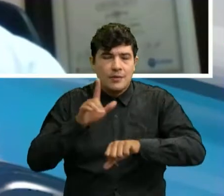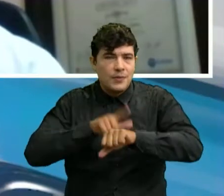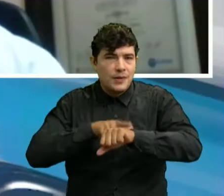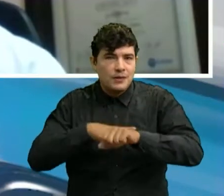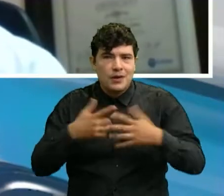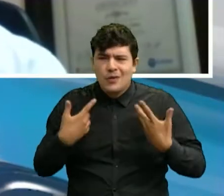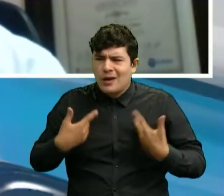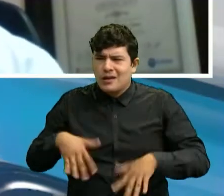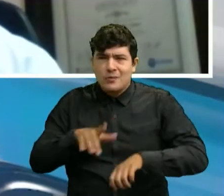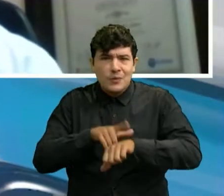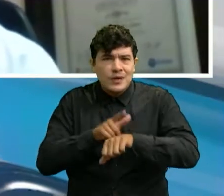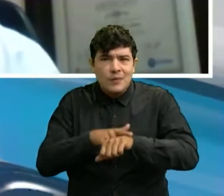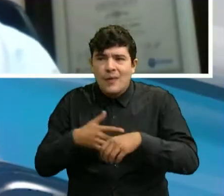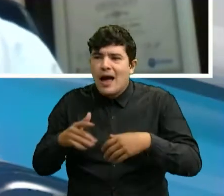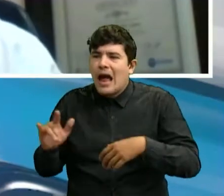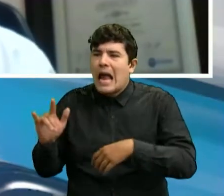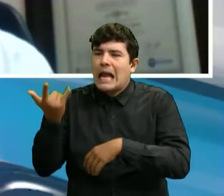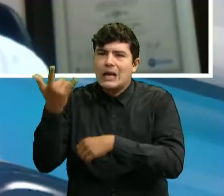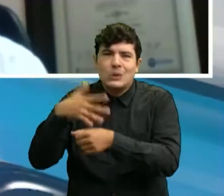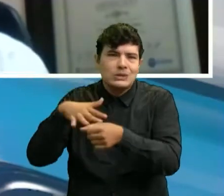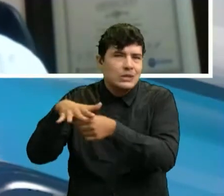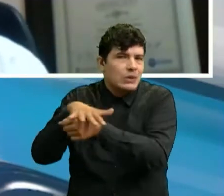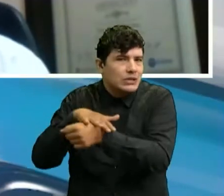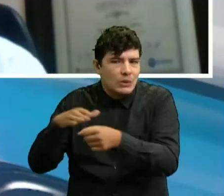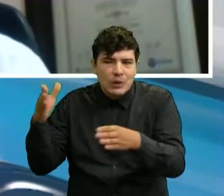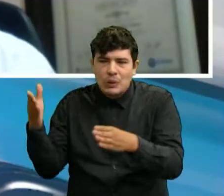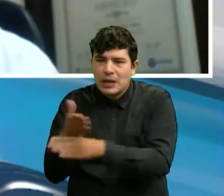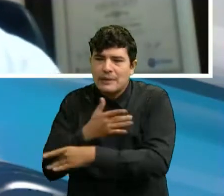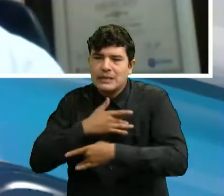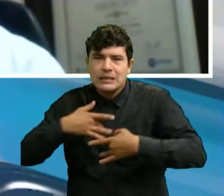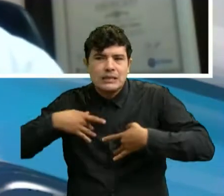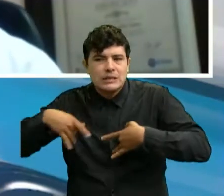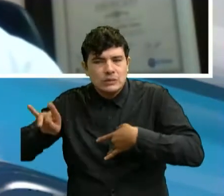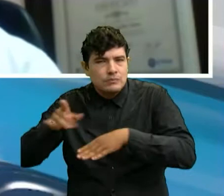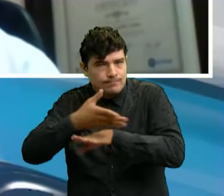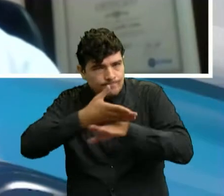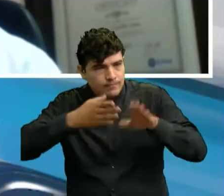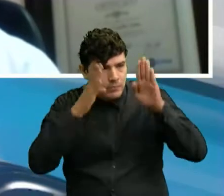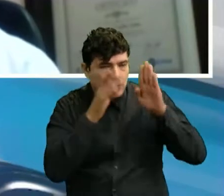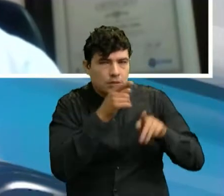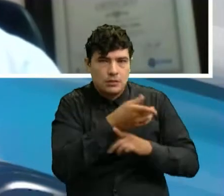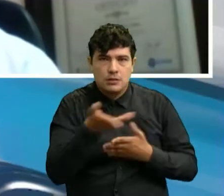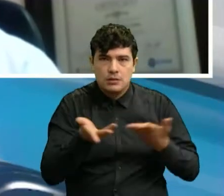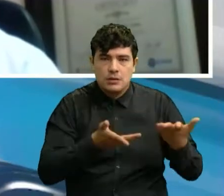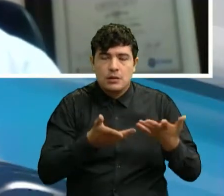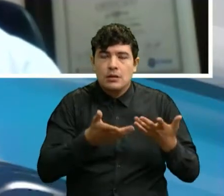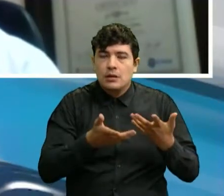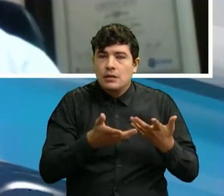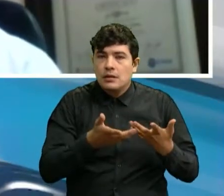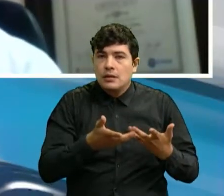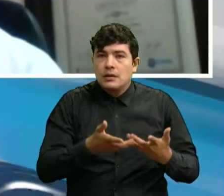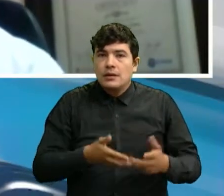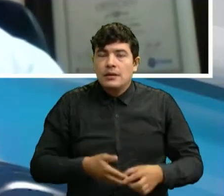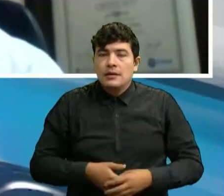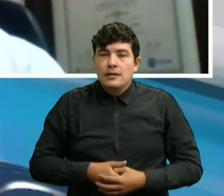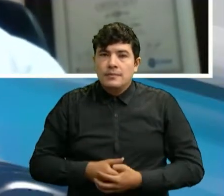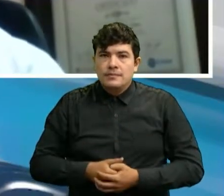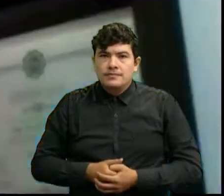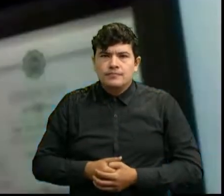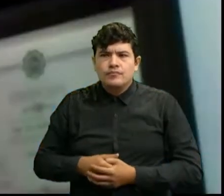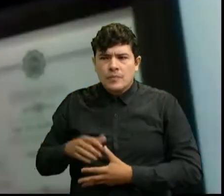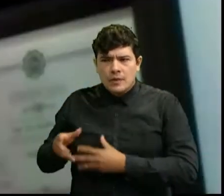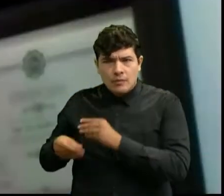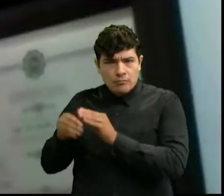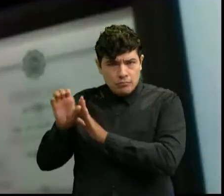puede presentar una contingencia o una reclamación en este sentido. Ahora, aquí quiero agregar algo con una sentencia reciente